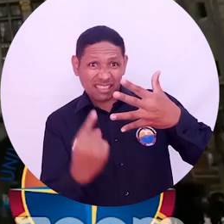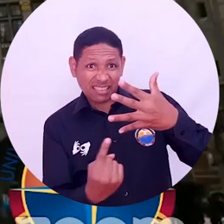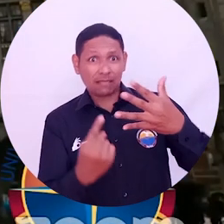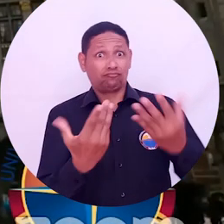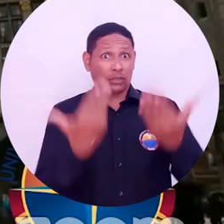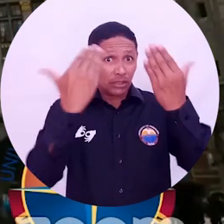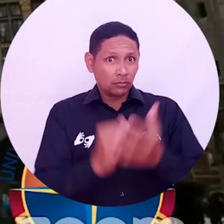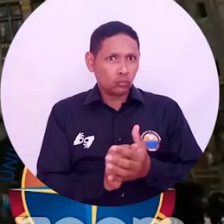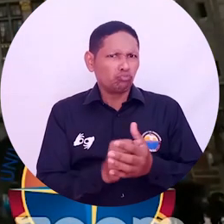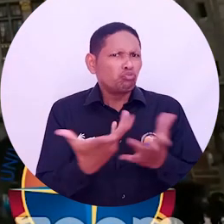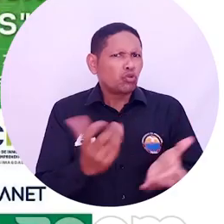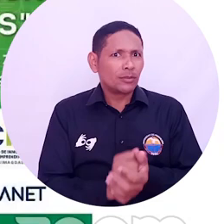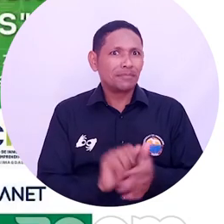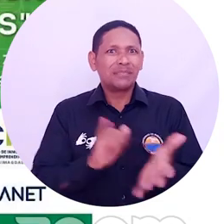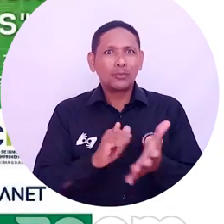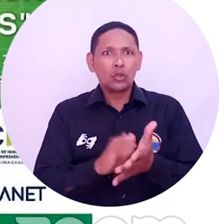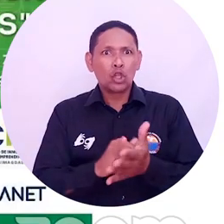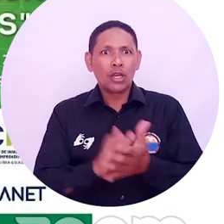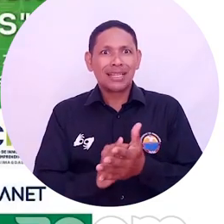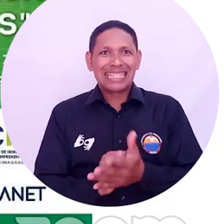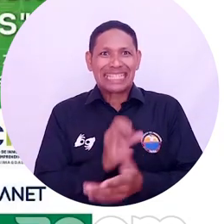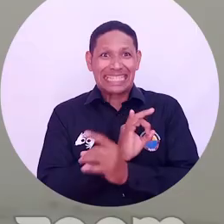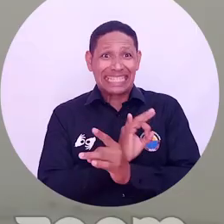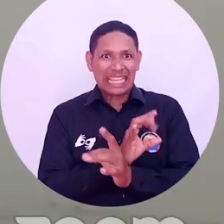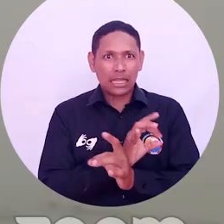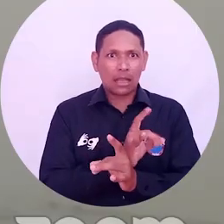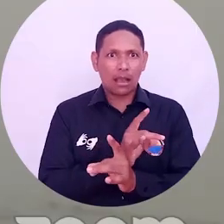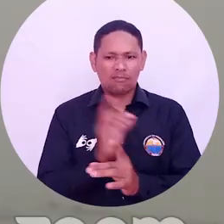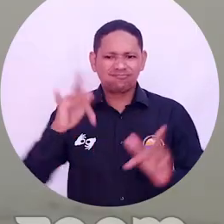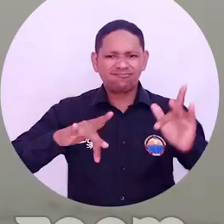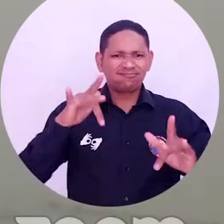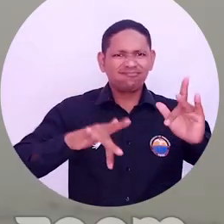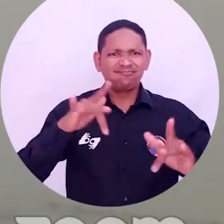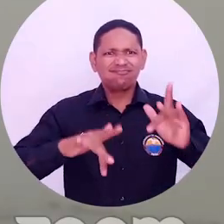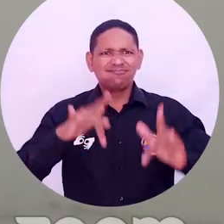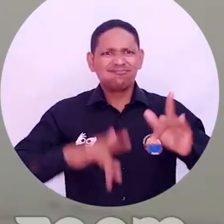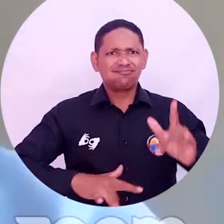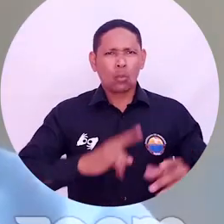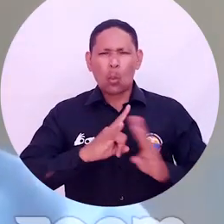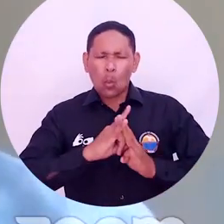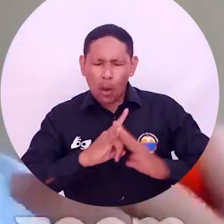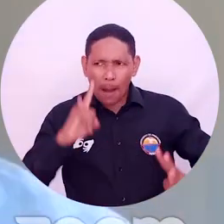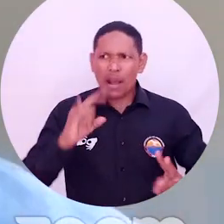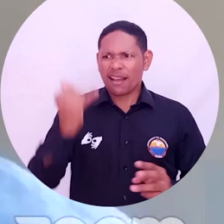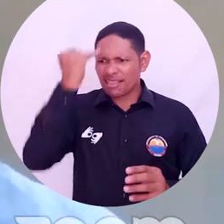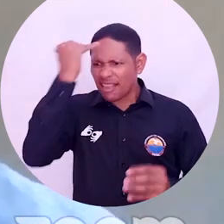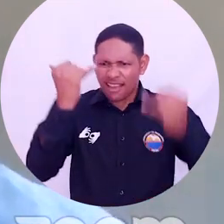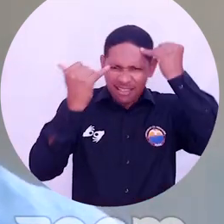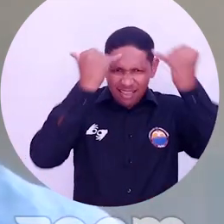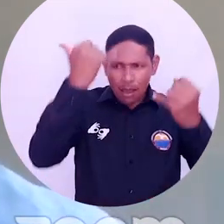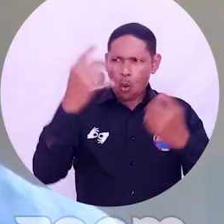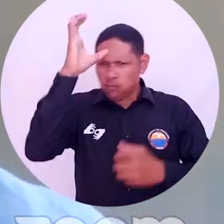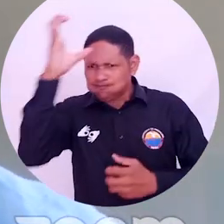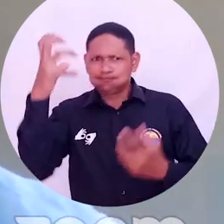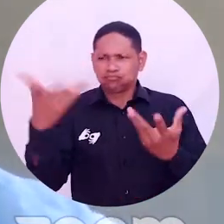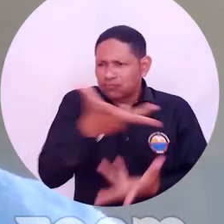es posible gracias a las sesiones de CIE Chats que mensualmente se realizan en la Alma Mater para compartir conocimientos e ideas de